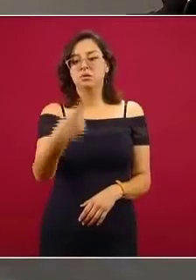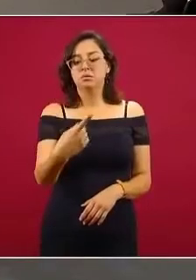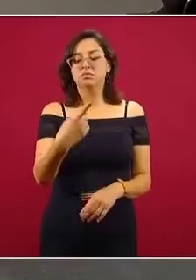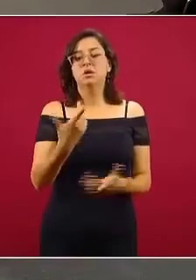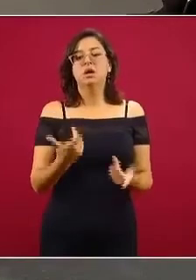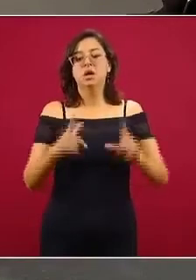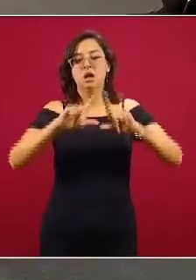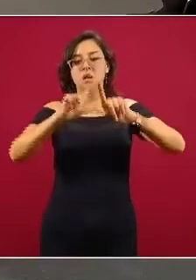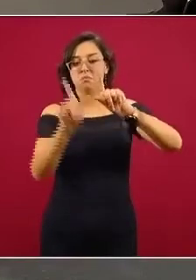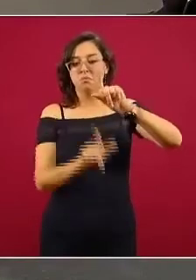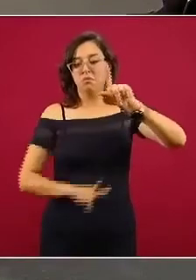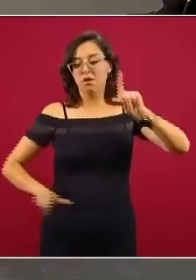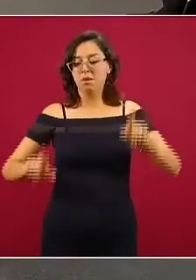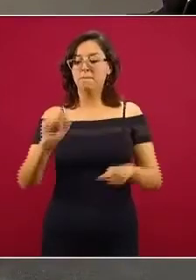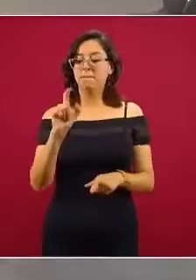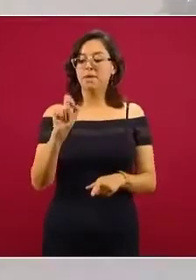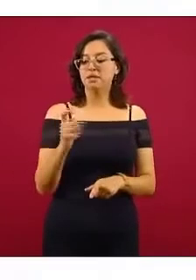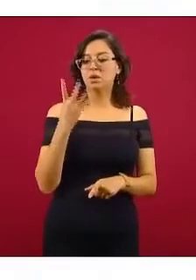carga acumulada de esos